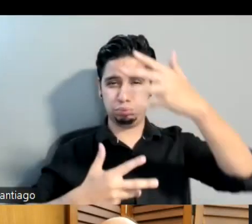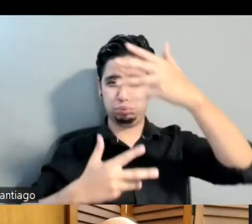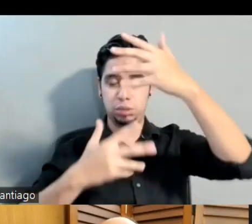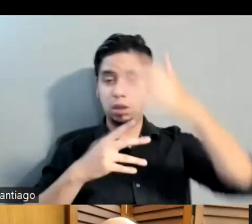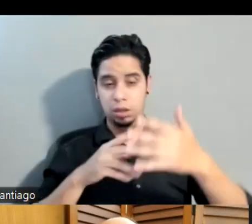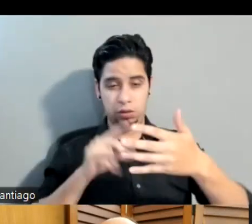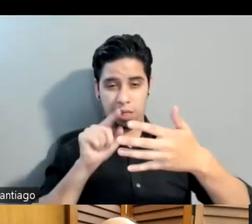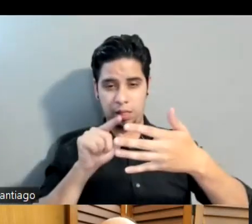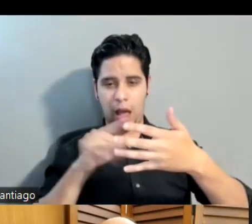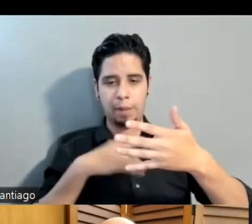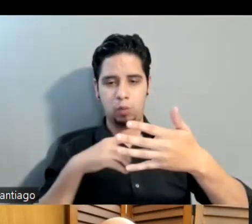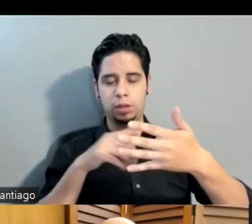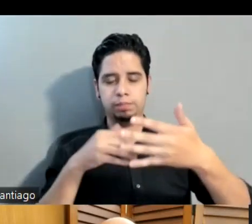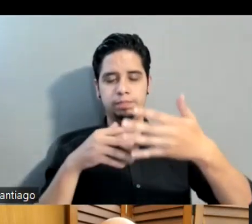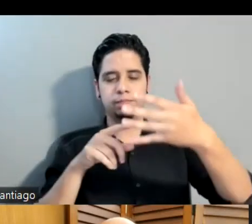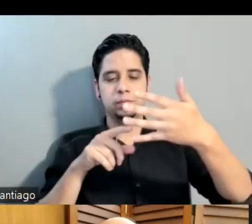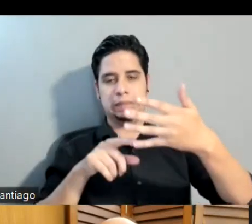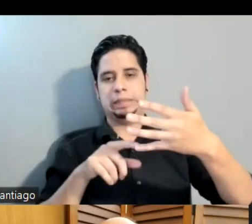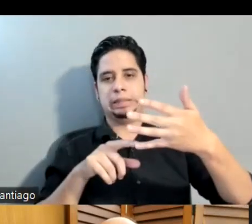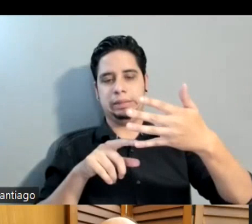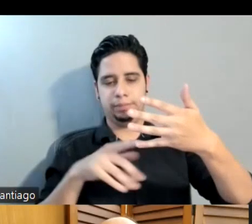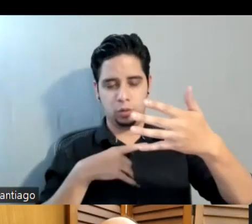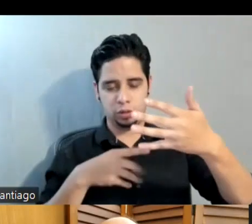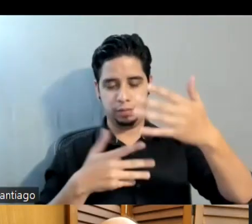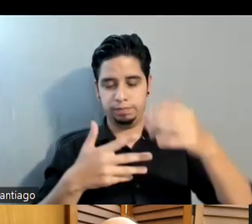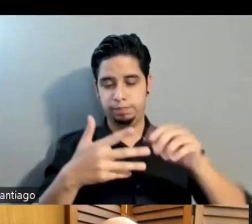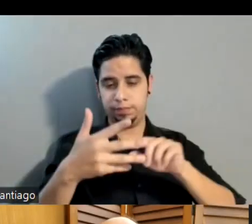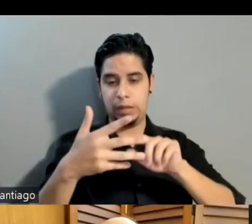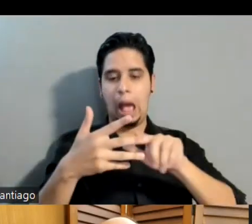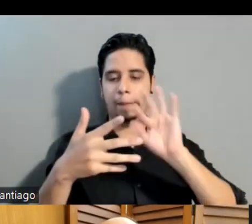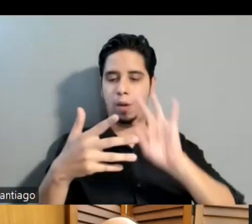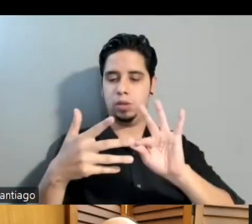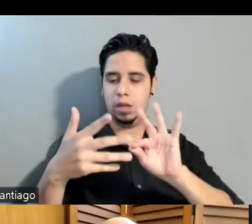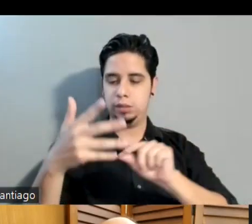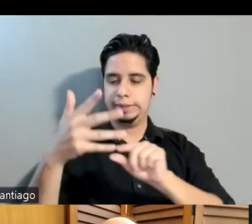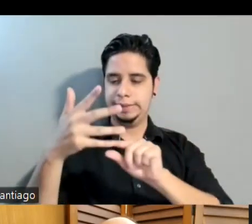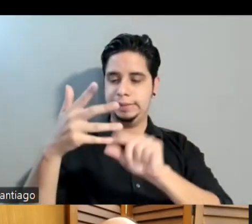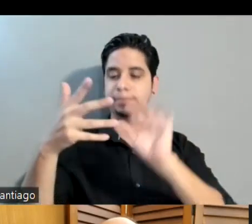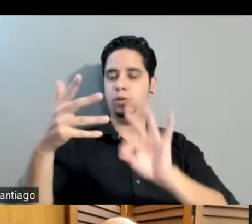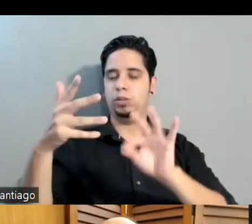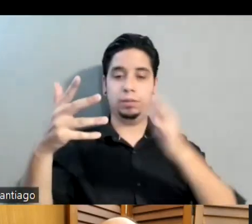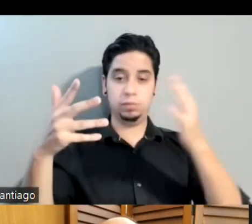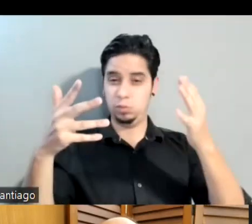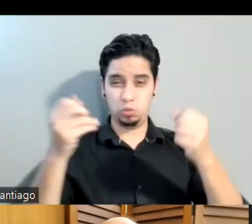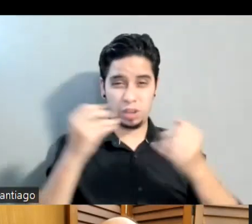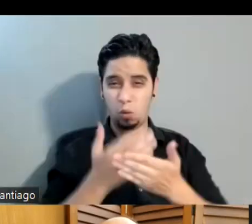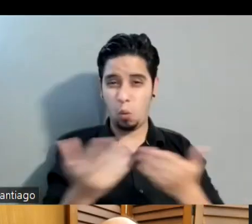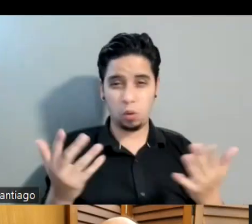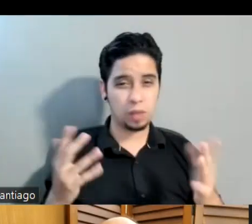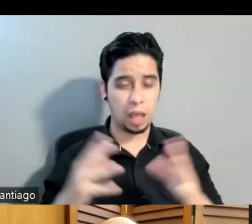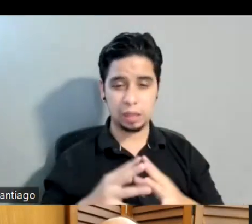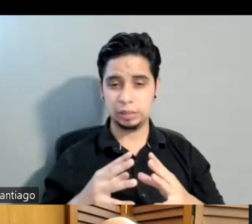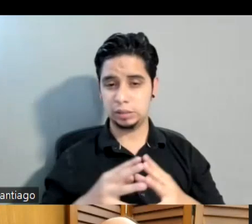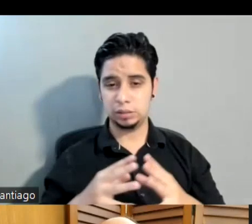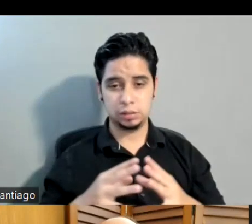también yo decía, Dios mío, es que esto va a ser muy dark, o esto no me voy a poder meter, o esto tiene que ser con más tiempo,